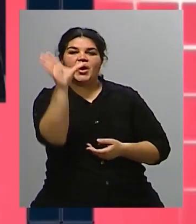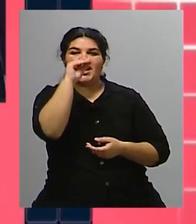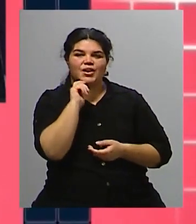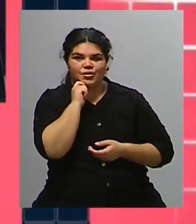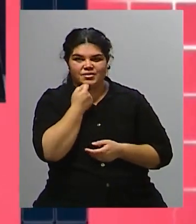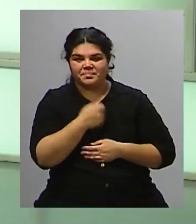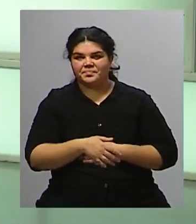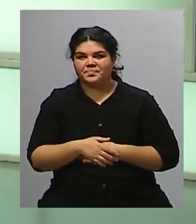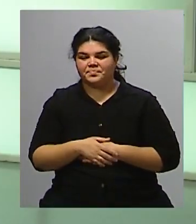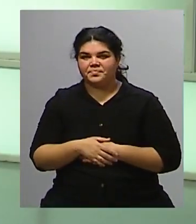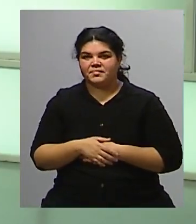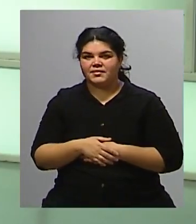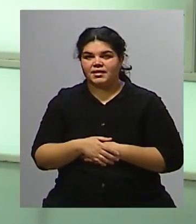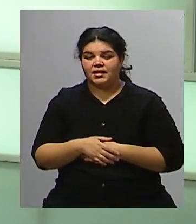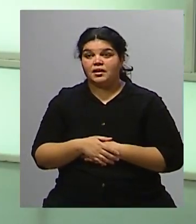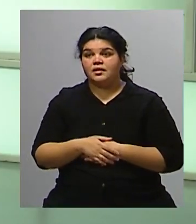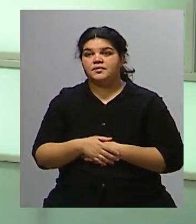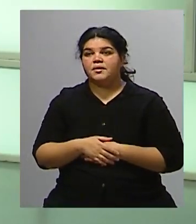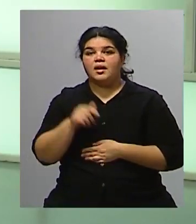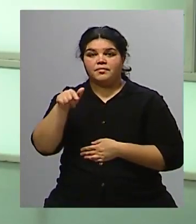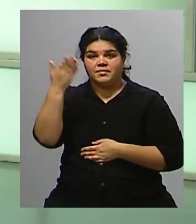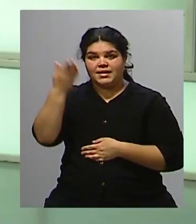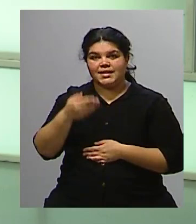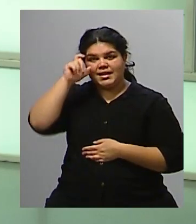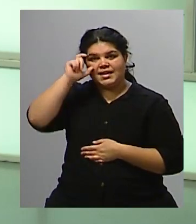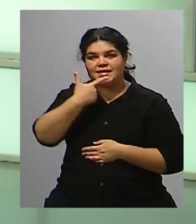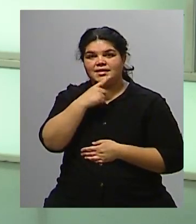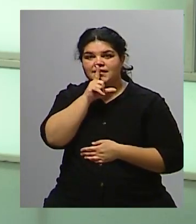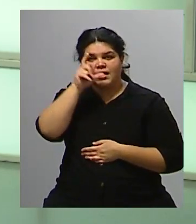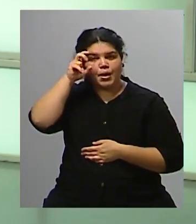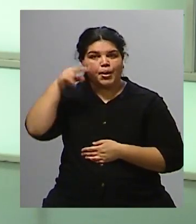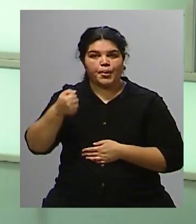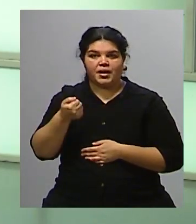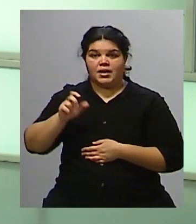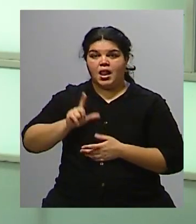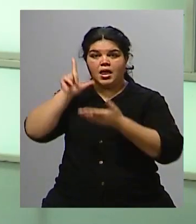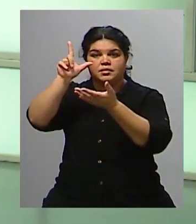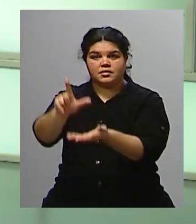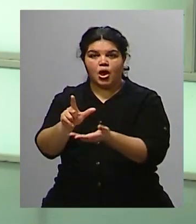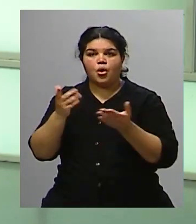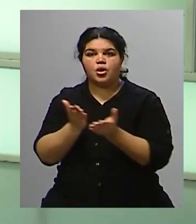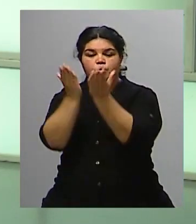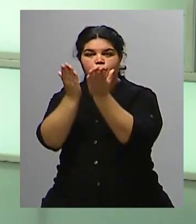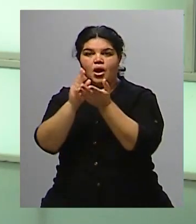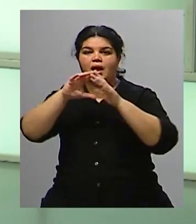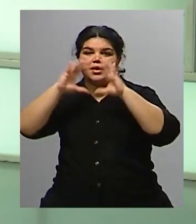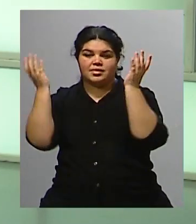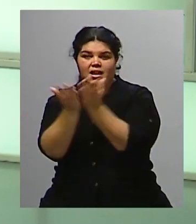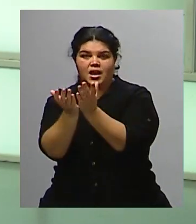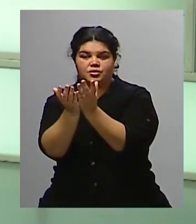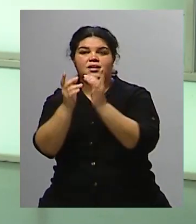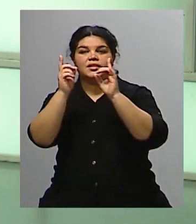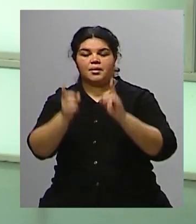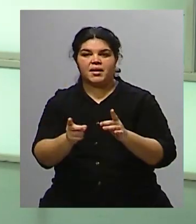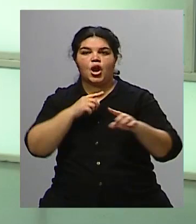Hasta luego. Ahí pasaba Esteban Scuzzarello, licenciado en Estudios Internacionales, también coordinador del área de migraciones